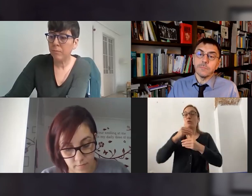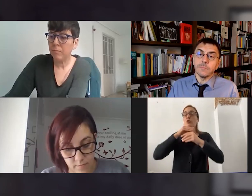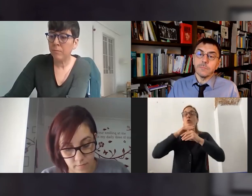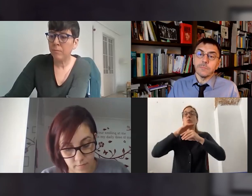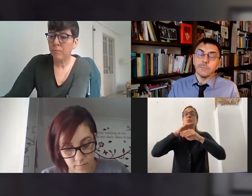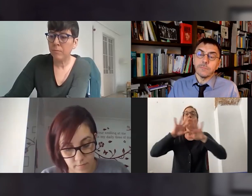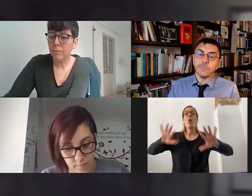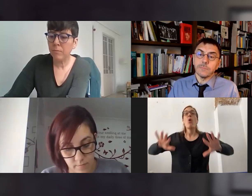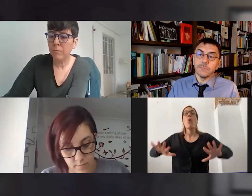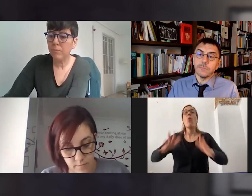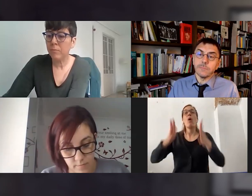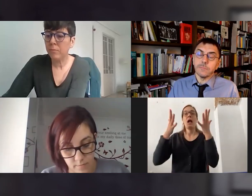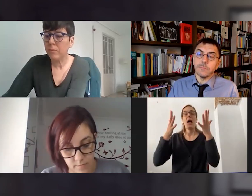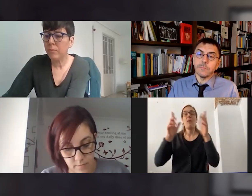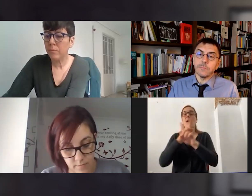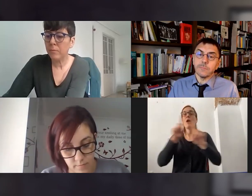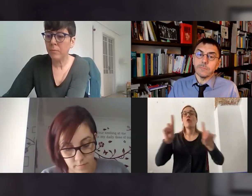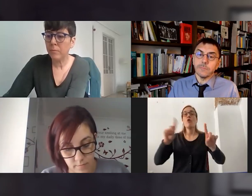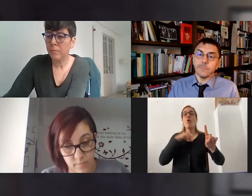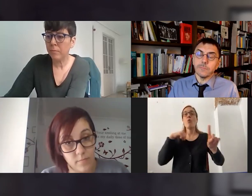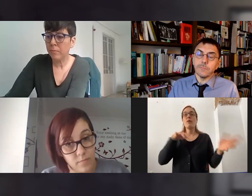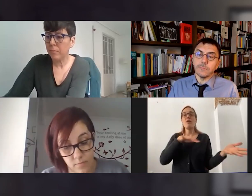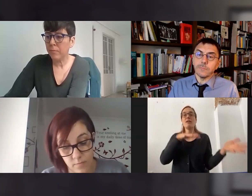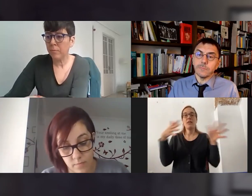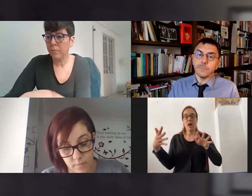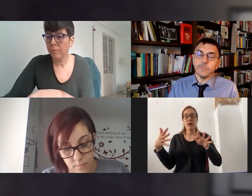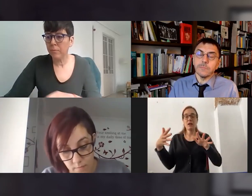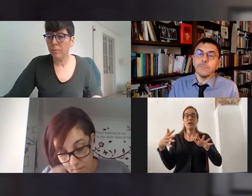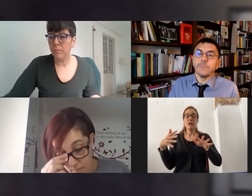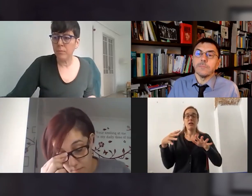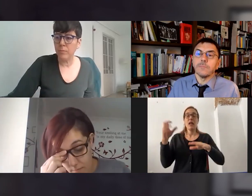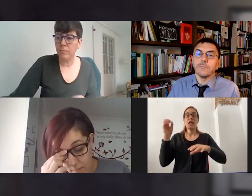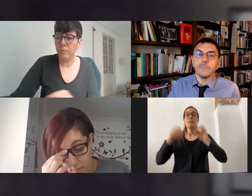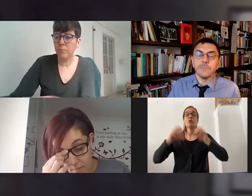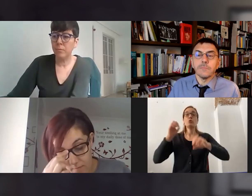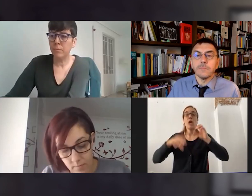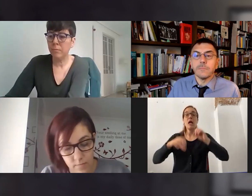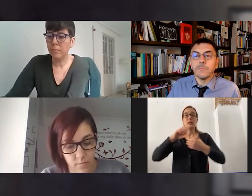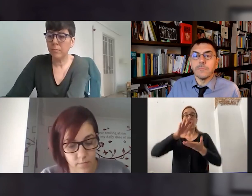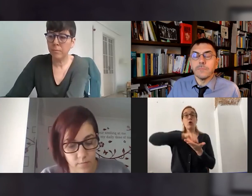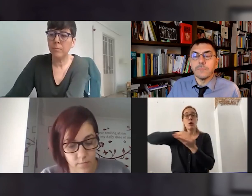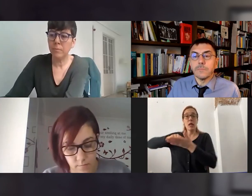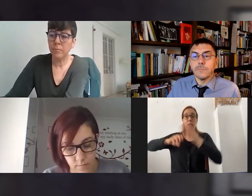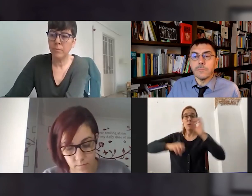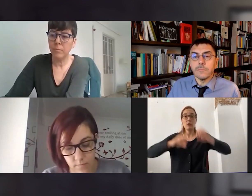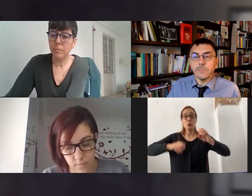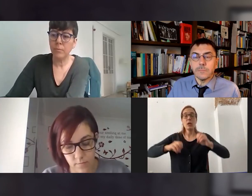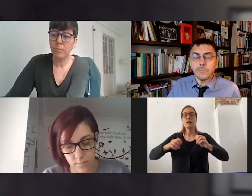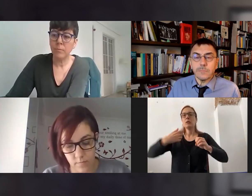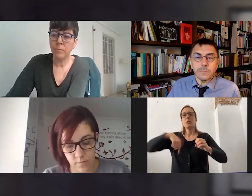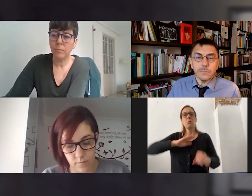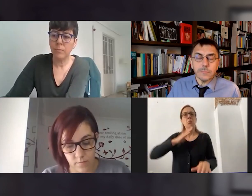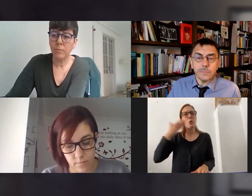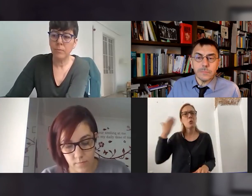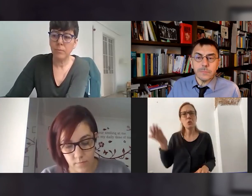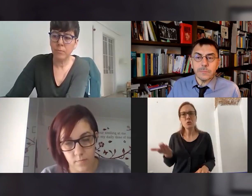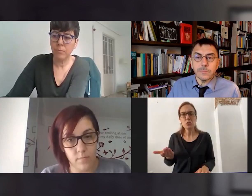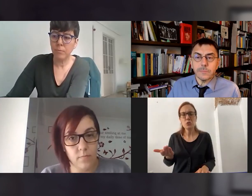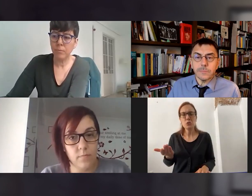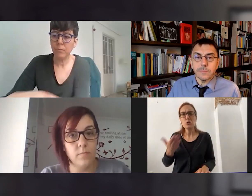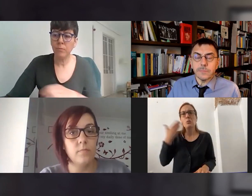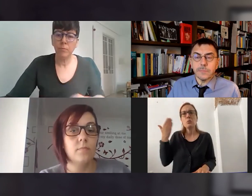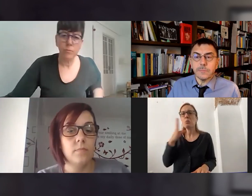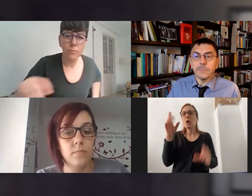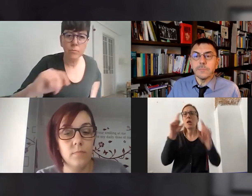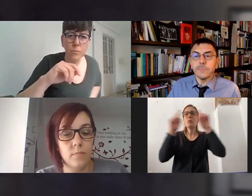empresa pública de la recogida de basuras. Estábamos muy, muy orgullosos como trabajadores de haber conseguido que una empresa pública